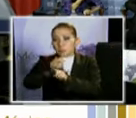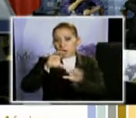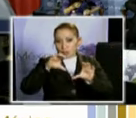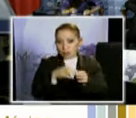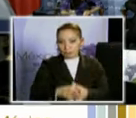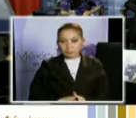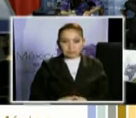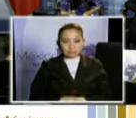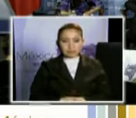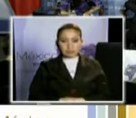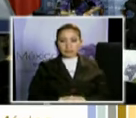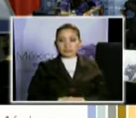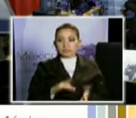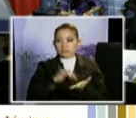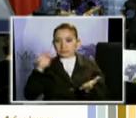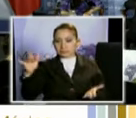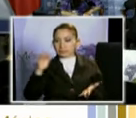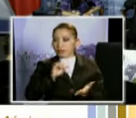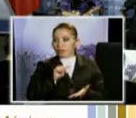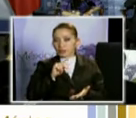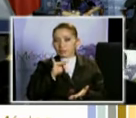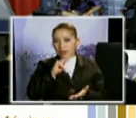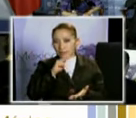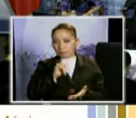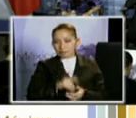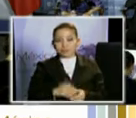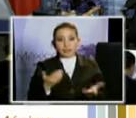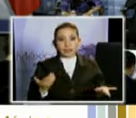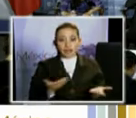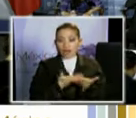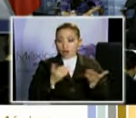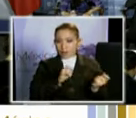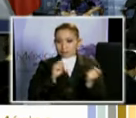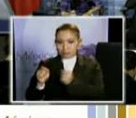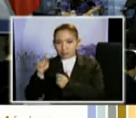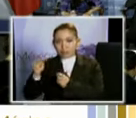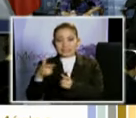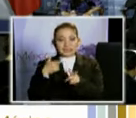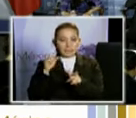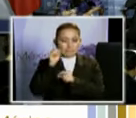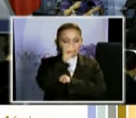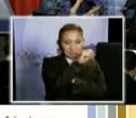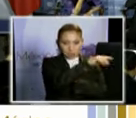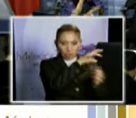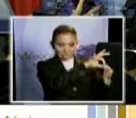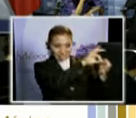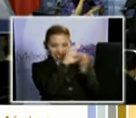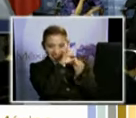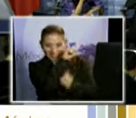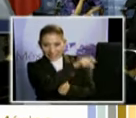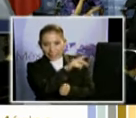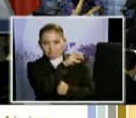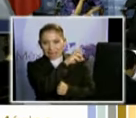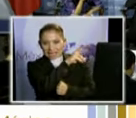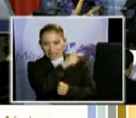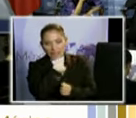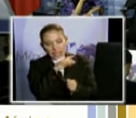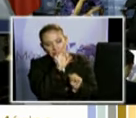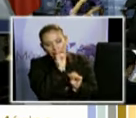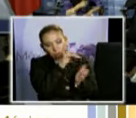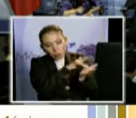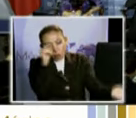Ana María. Sí, por supuesto. Sí, es justamente siguiendo lo que decía María y también retomando algo